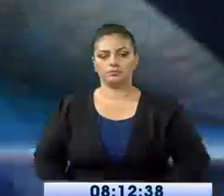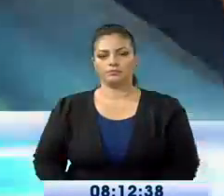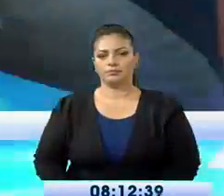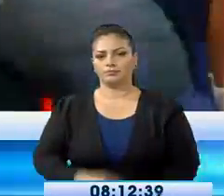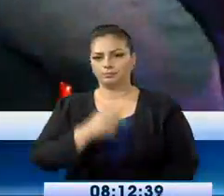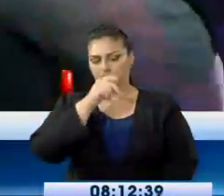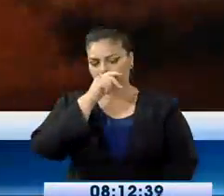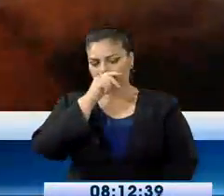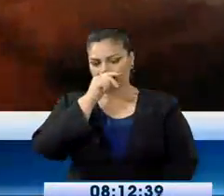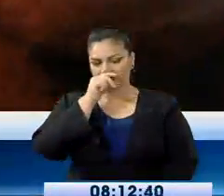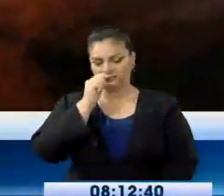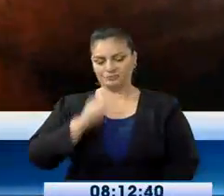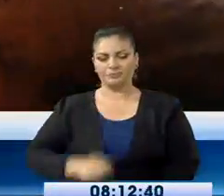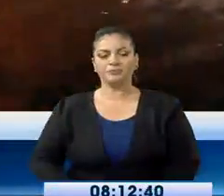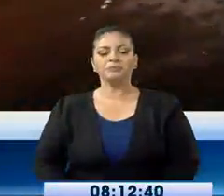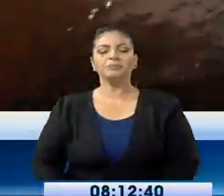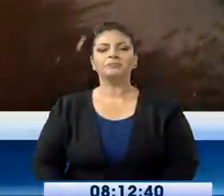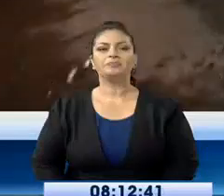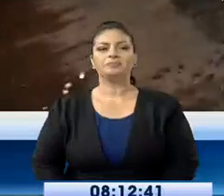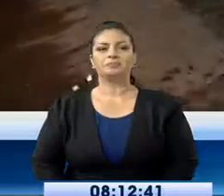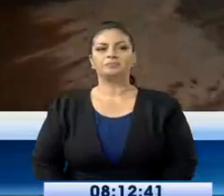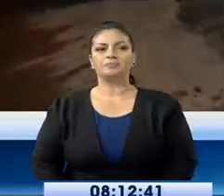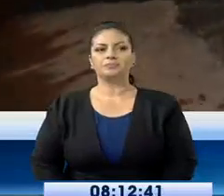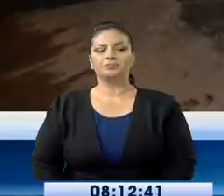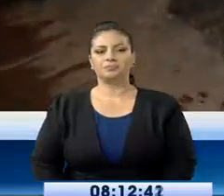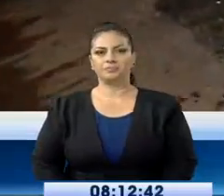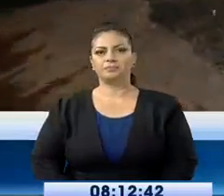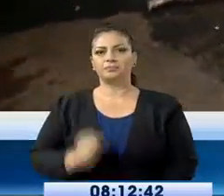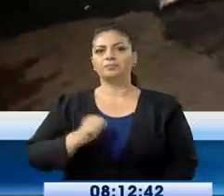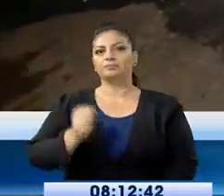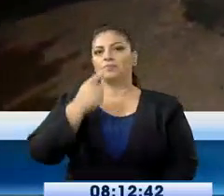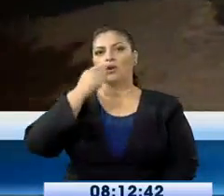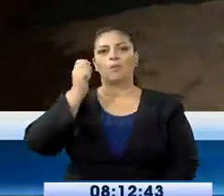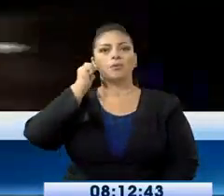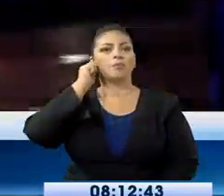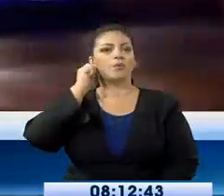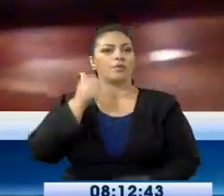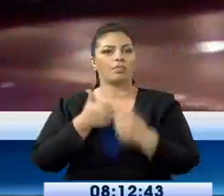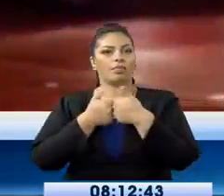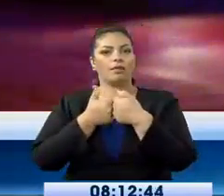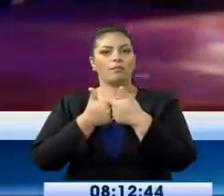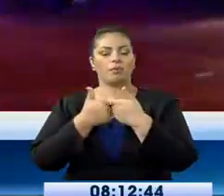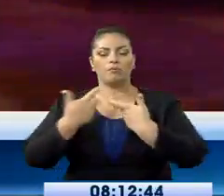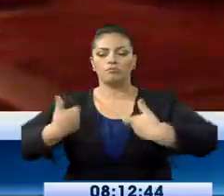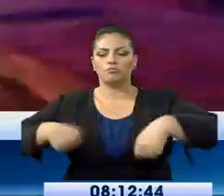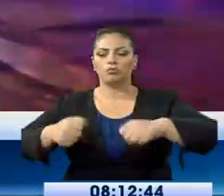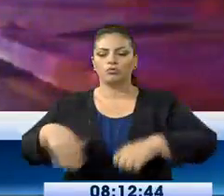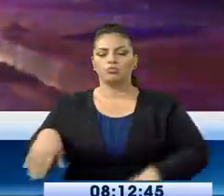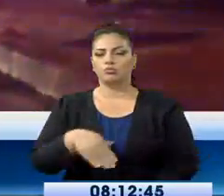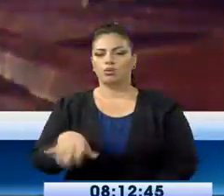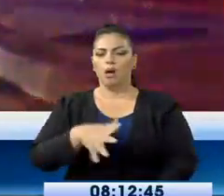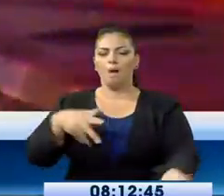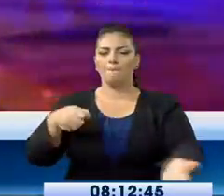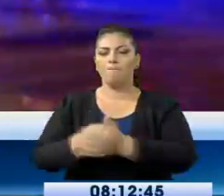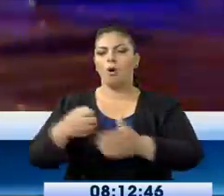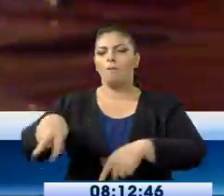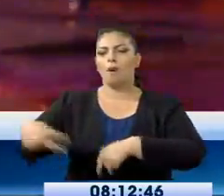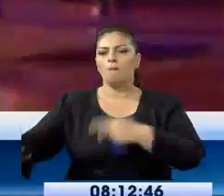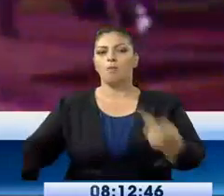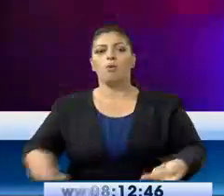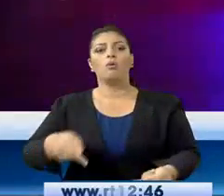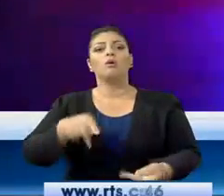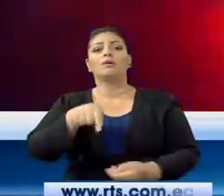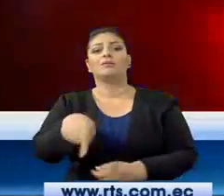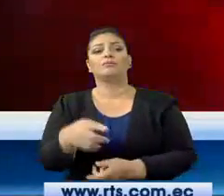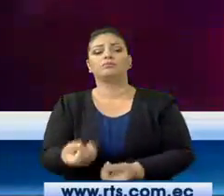Dos personas heridas y una motocicleta incendiada fue el resultado de un accidente de tránsito registrado esta